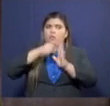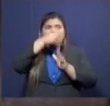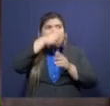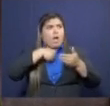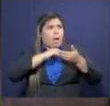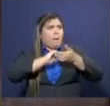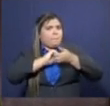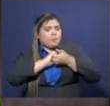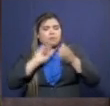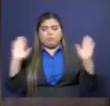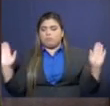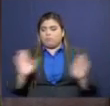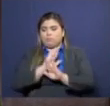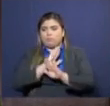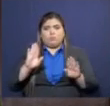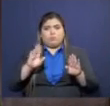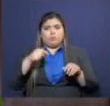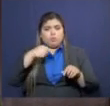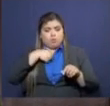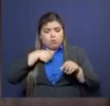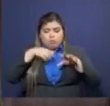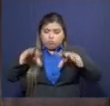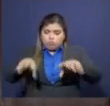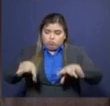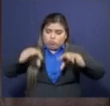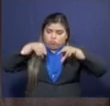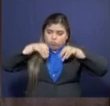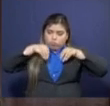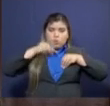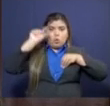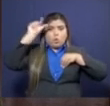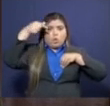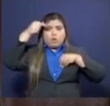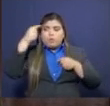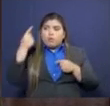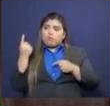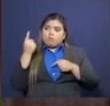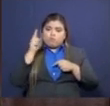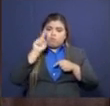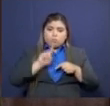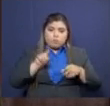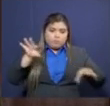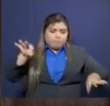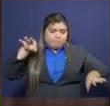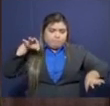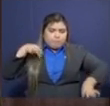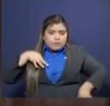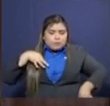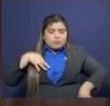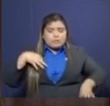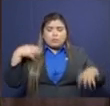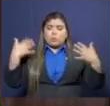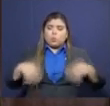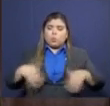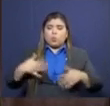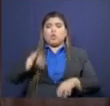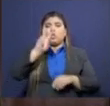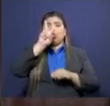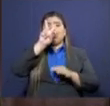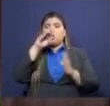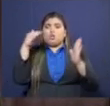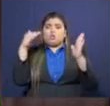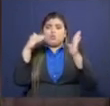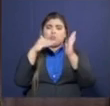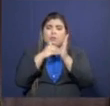asumimos el gobierno con un déficit de 2.317 millones